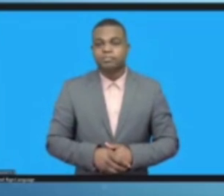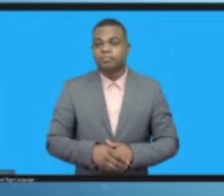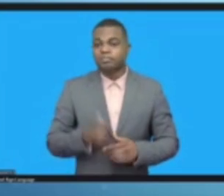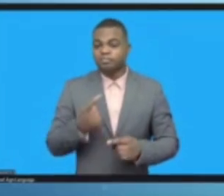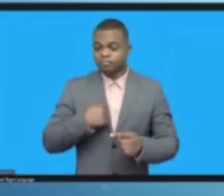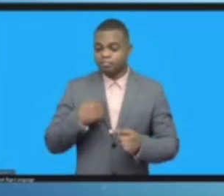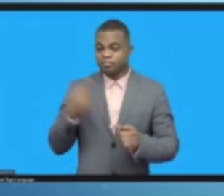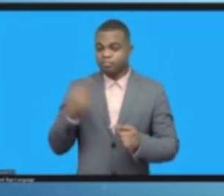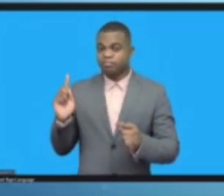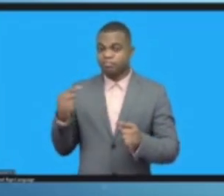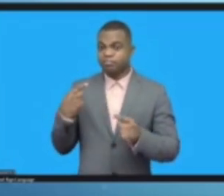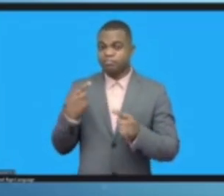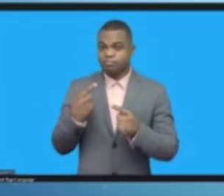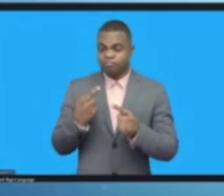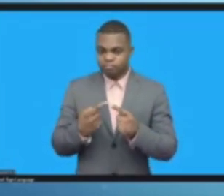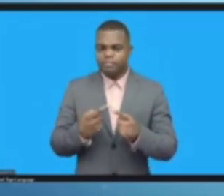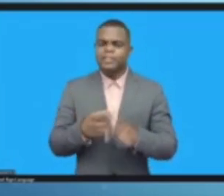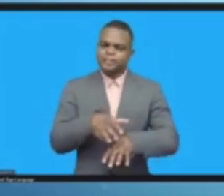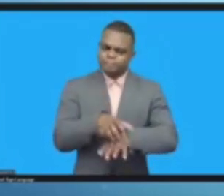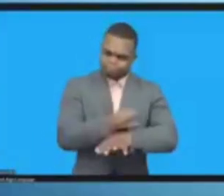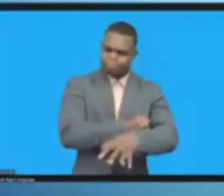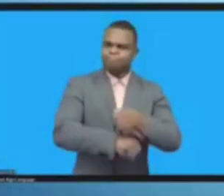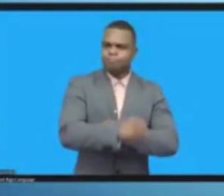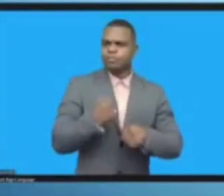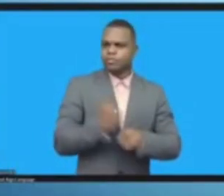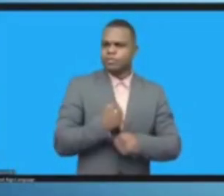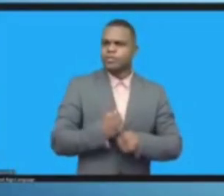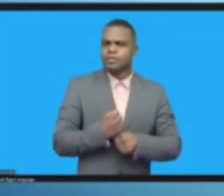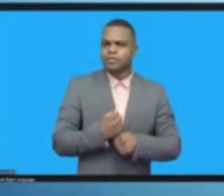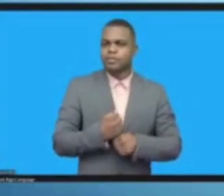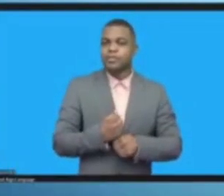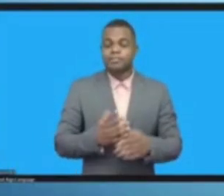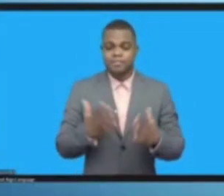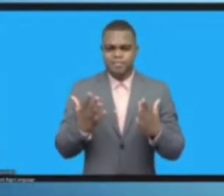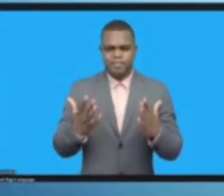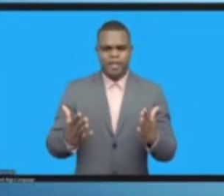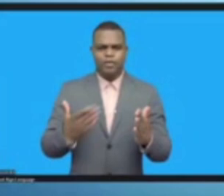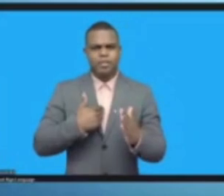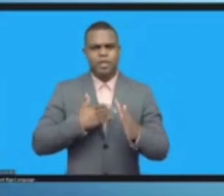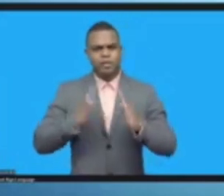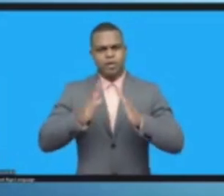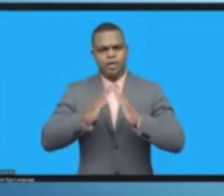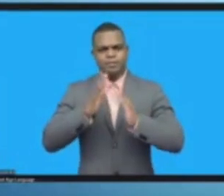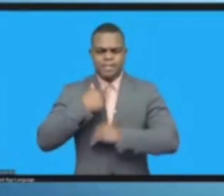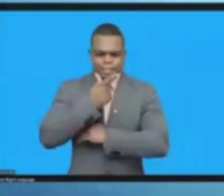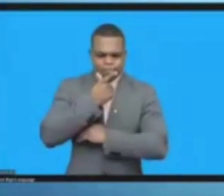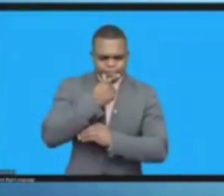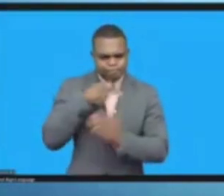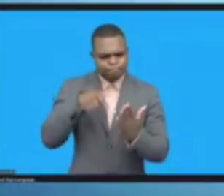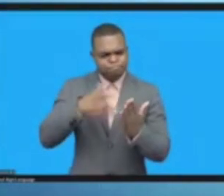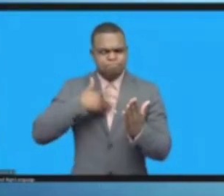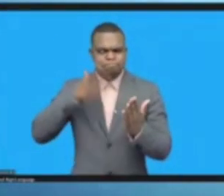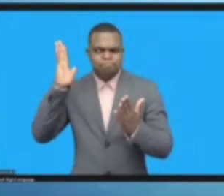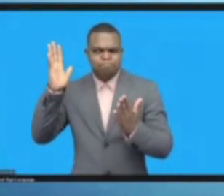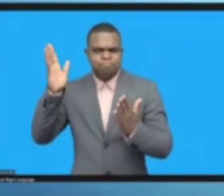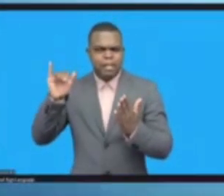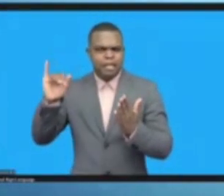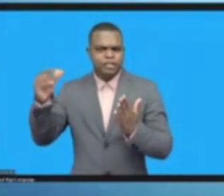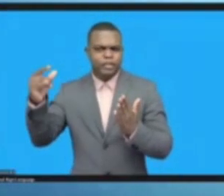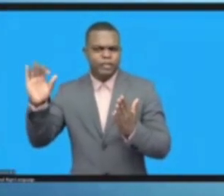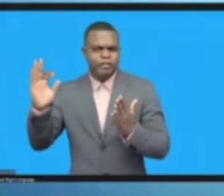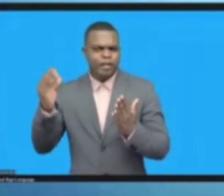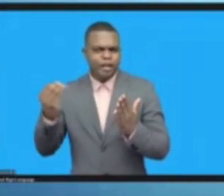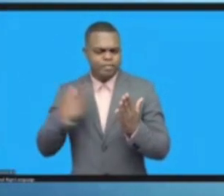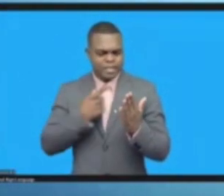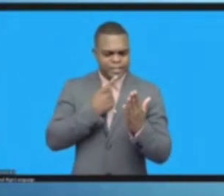cuando Estaba preparando este discurso Bueno estamos pensando yo estaba participando en un panel y jefe en panel hay